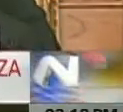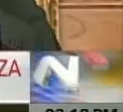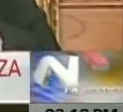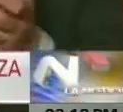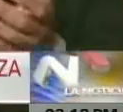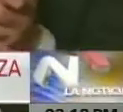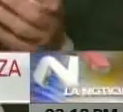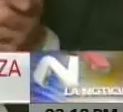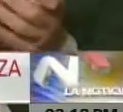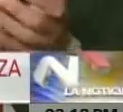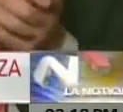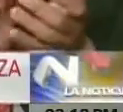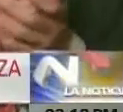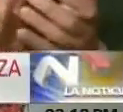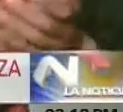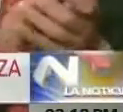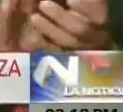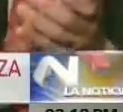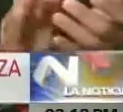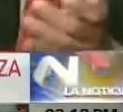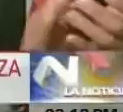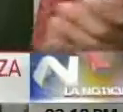desarrollo jamás para ningún pueblo.